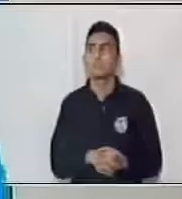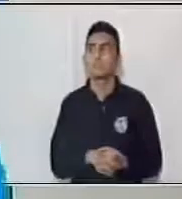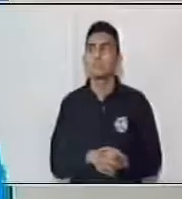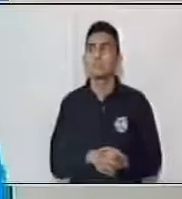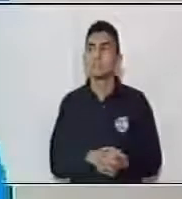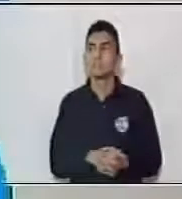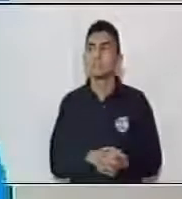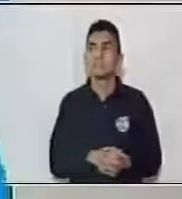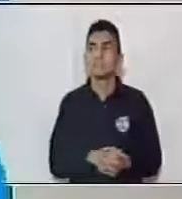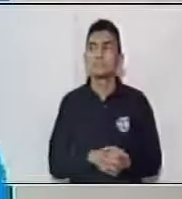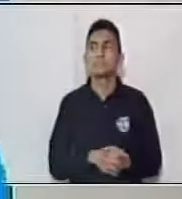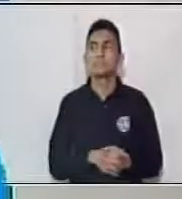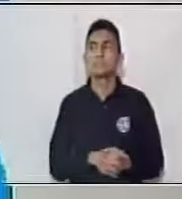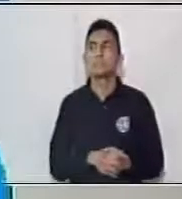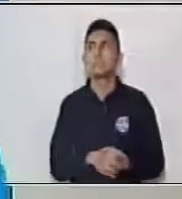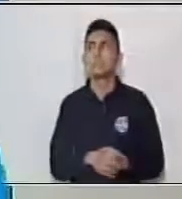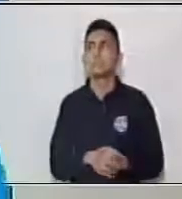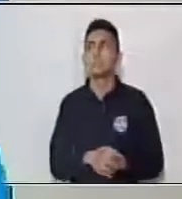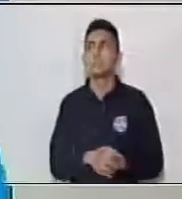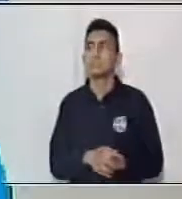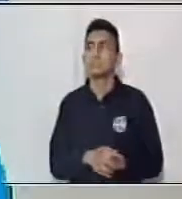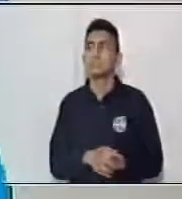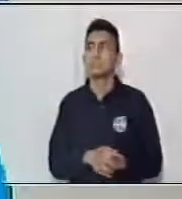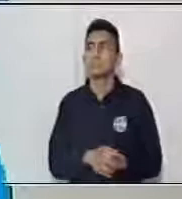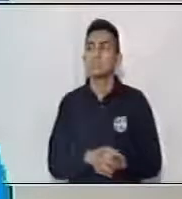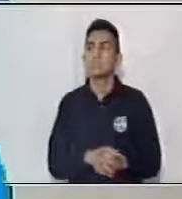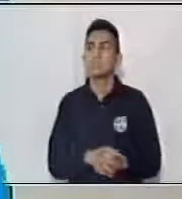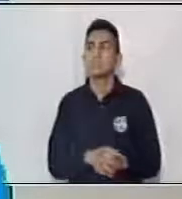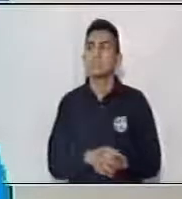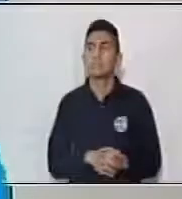Aquí volvería a quedar con la misma